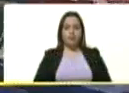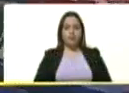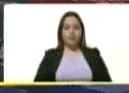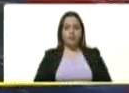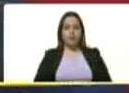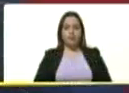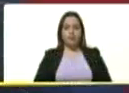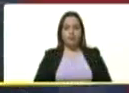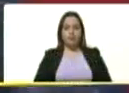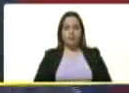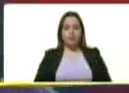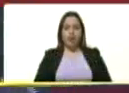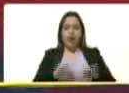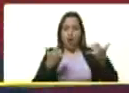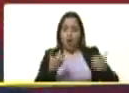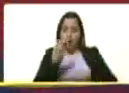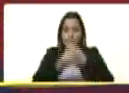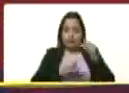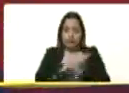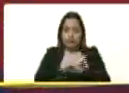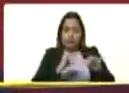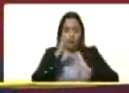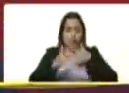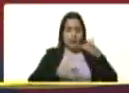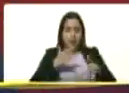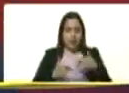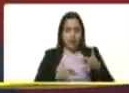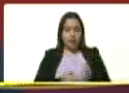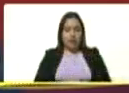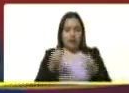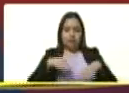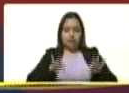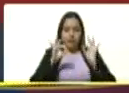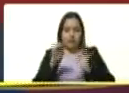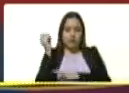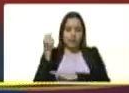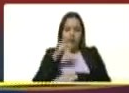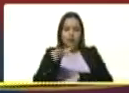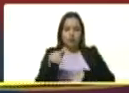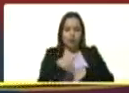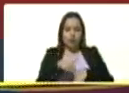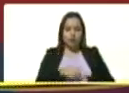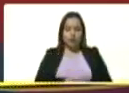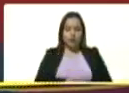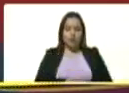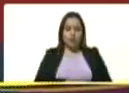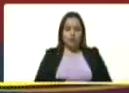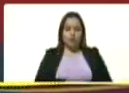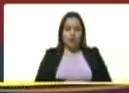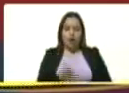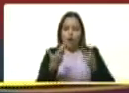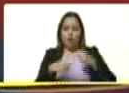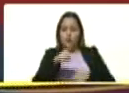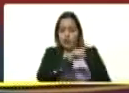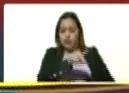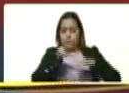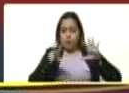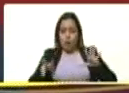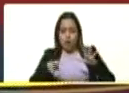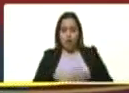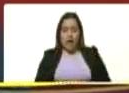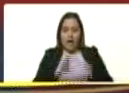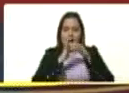Para dar como concluida esta sesión extraordinaria de la Asamblea Nacional por el 18º aniversario de la Alianza Bolivariana